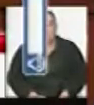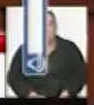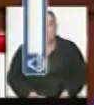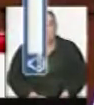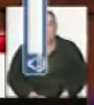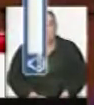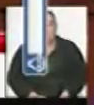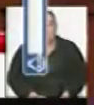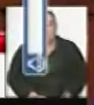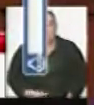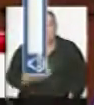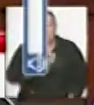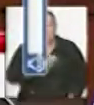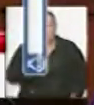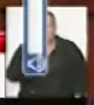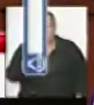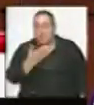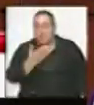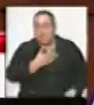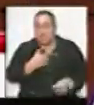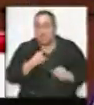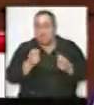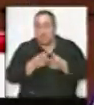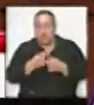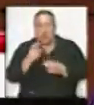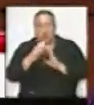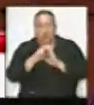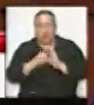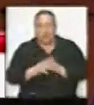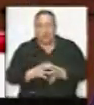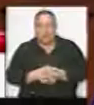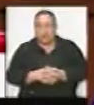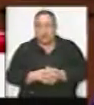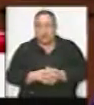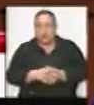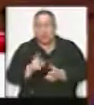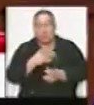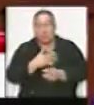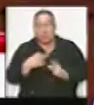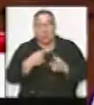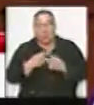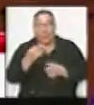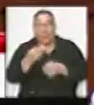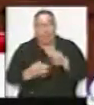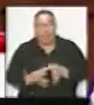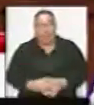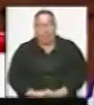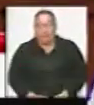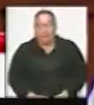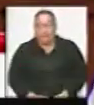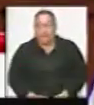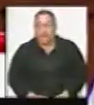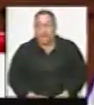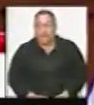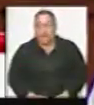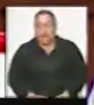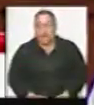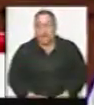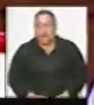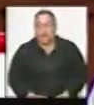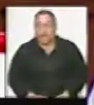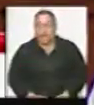Quisiera pedirle a la presidenta de la Comisión de Constitución y al presidente de la Comisión de Justicia que en este